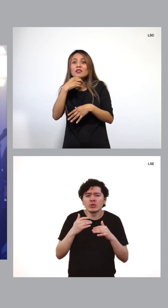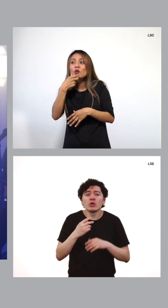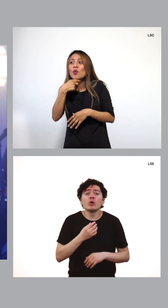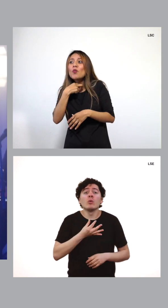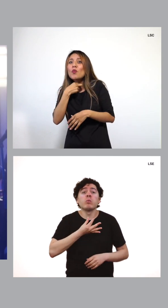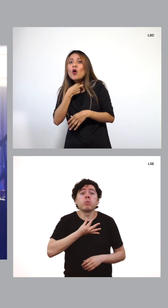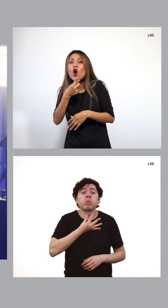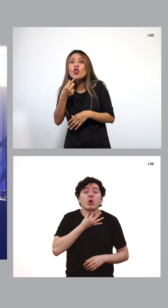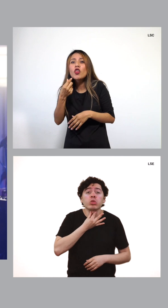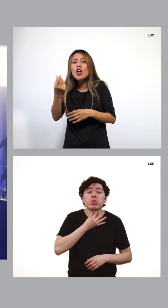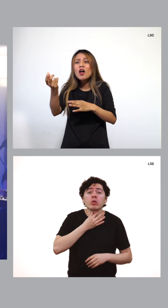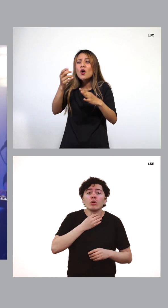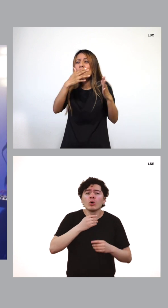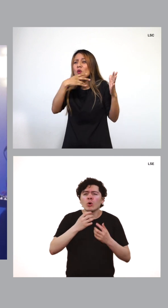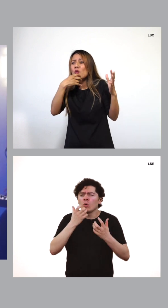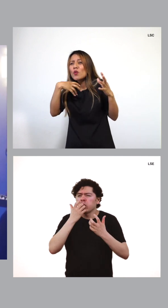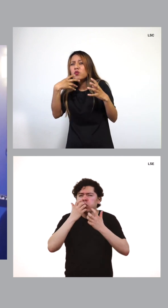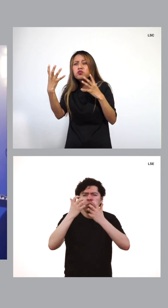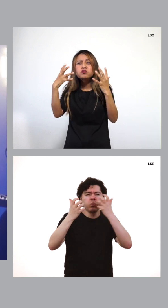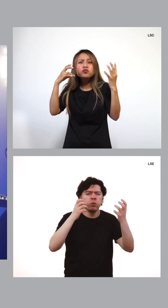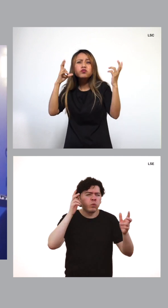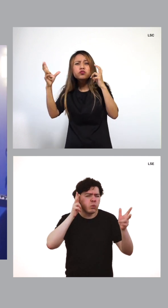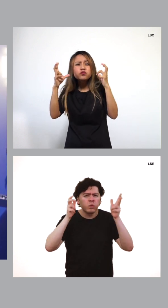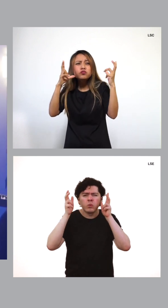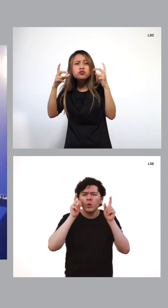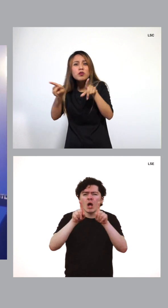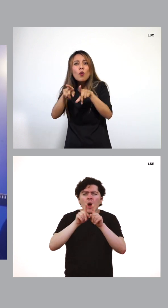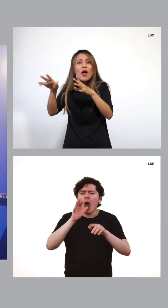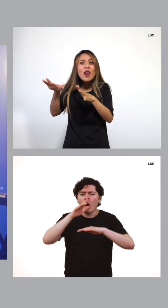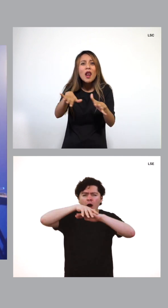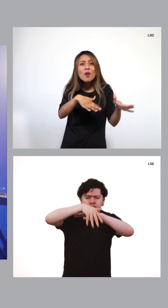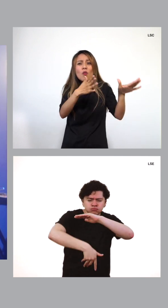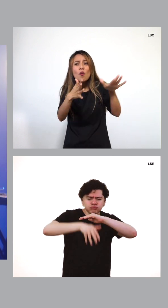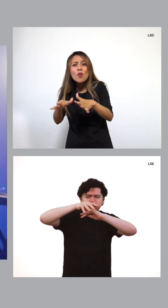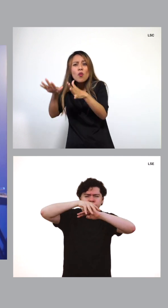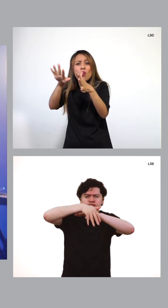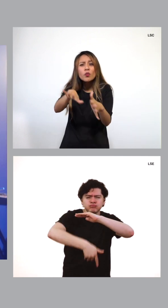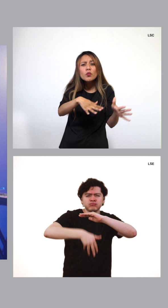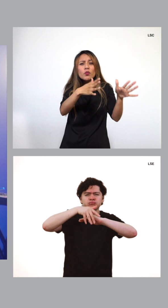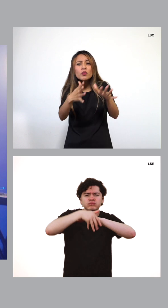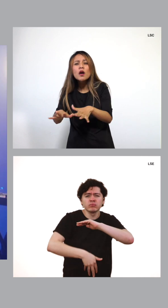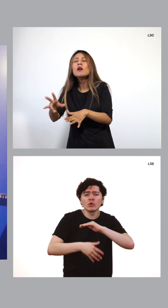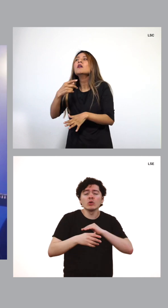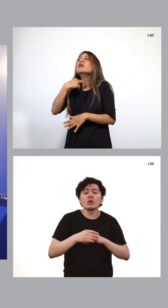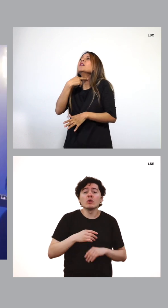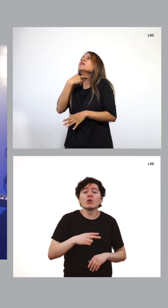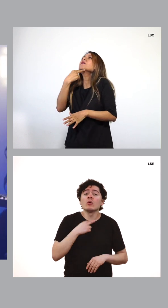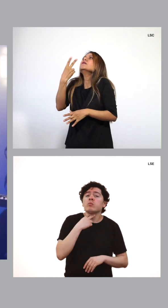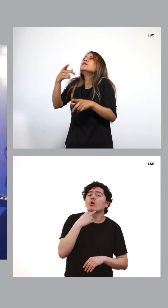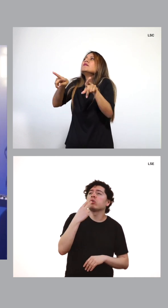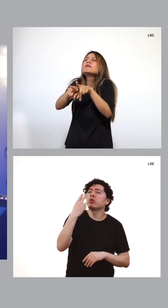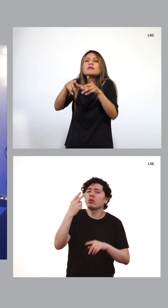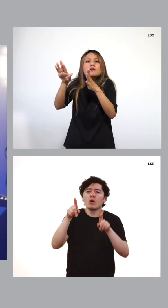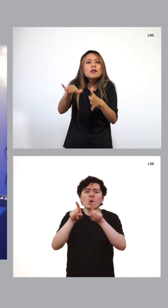del mar. Como buen mediterráneo y estando en una isla, él sabía el poder del mar, sabía la fuerza de esas olas. Y de su voz era como